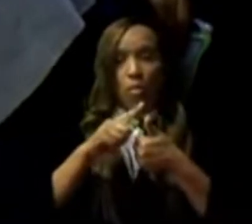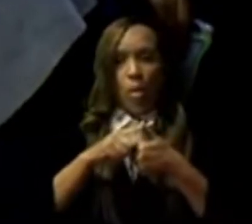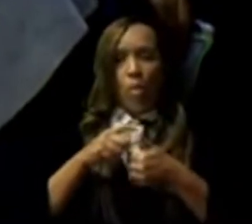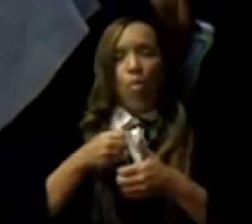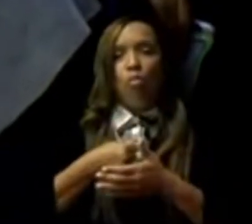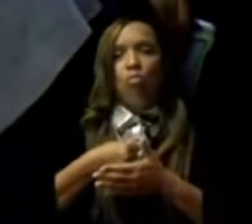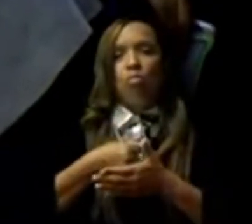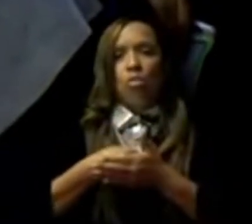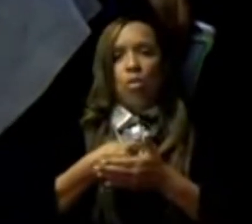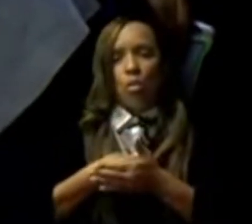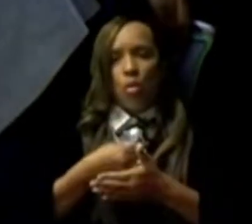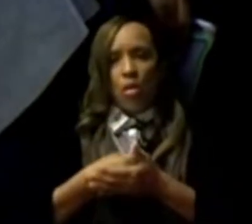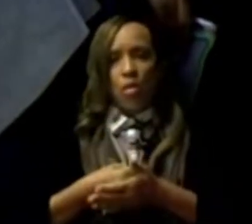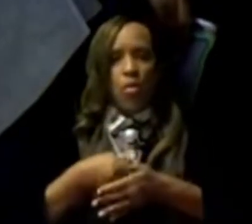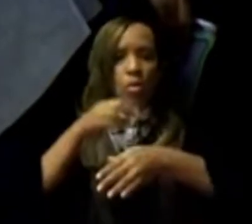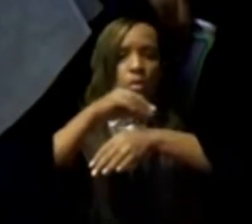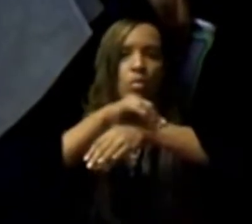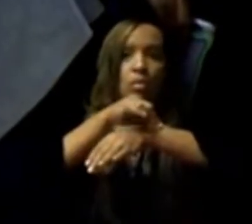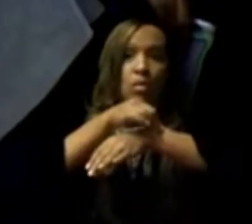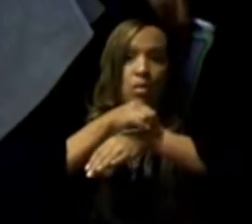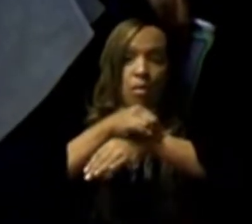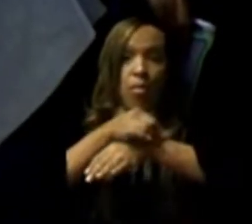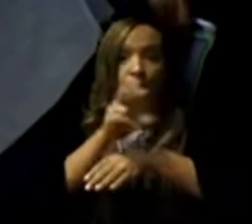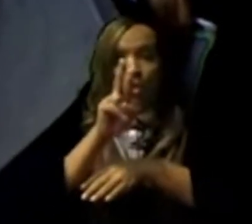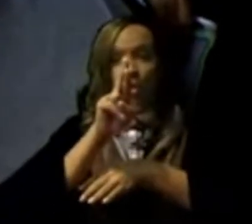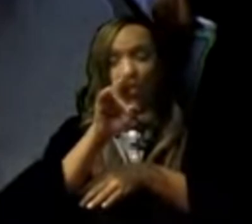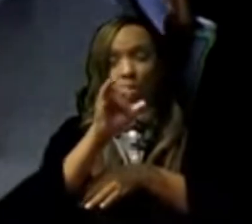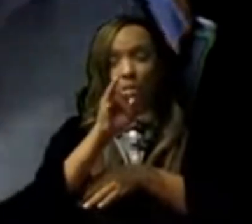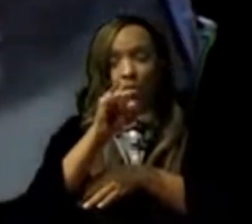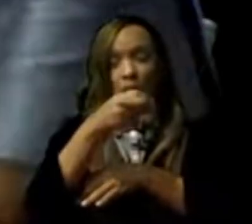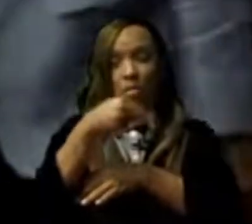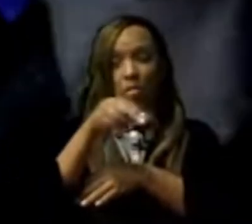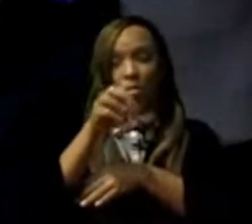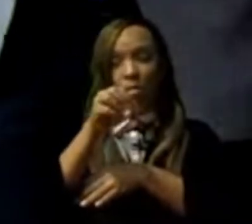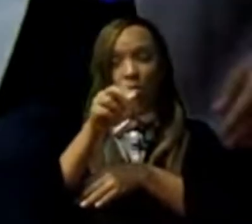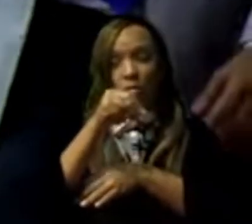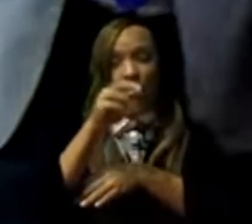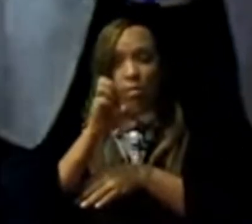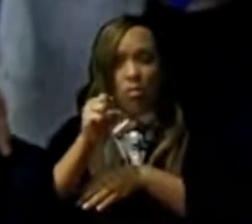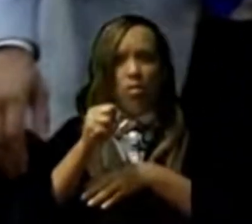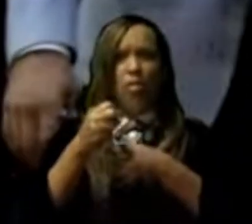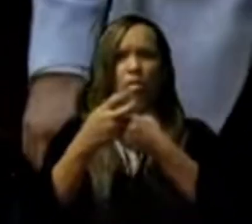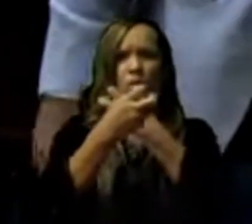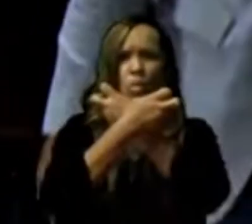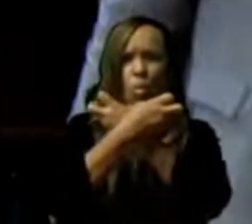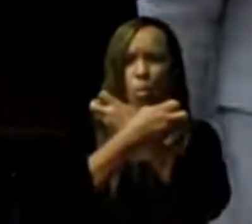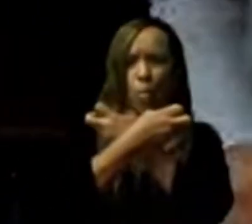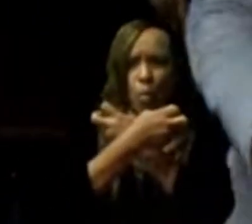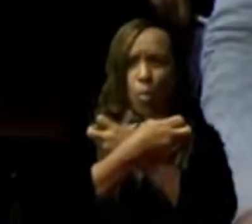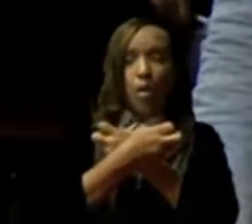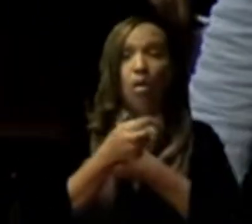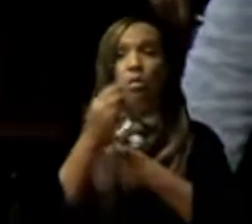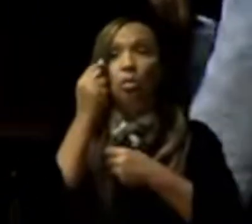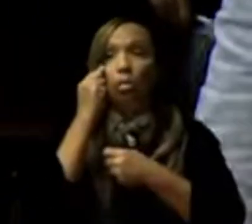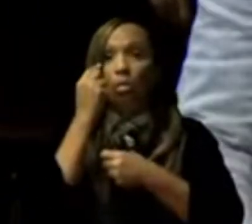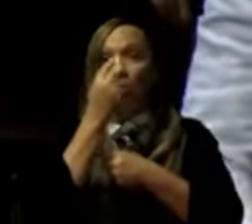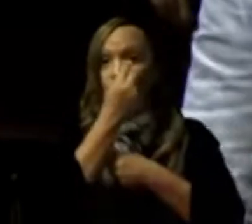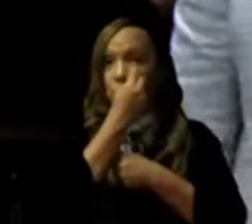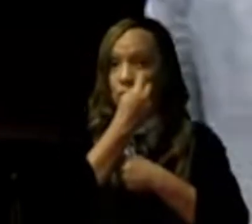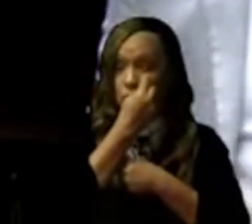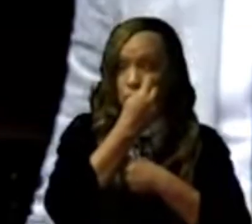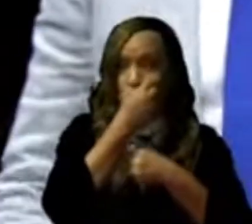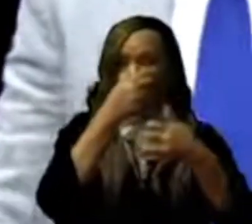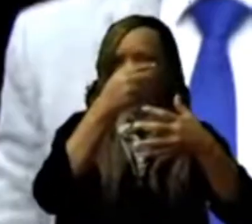donar, el páncreas, los riñones, el hígado, los huesos, diferentes